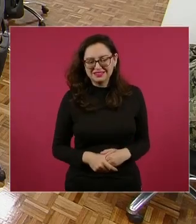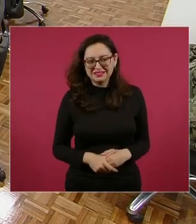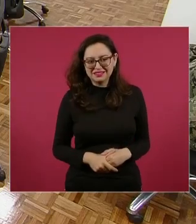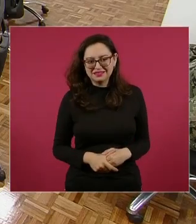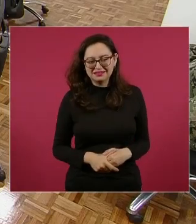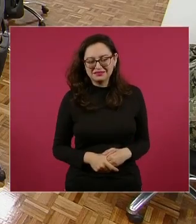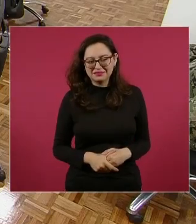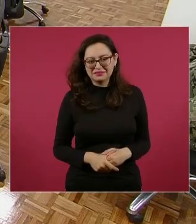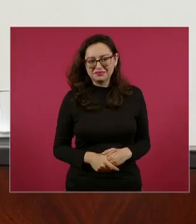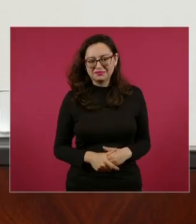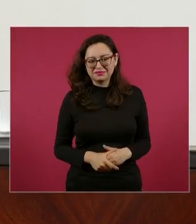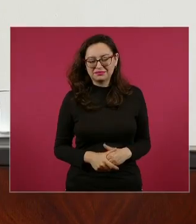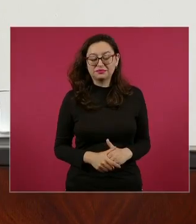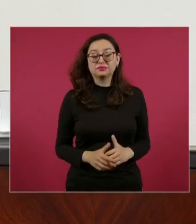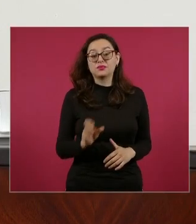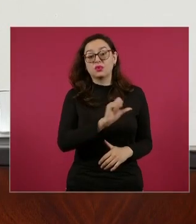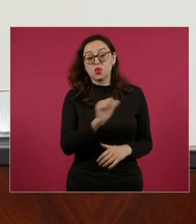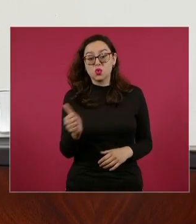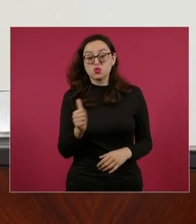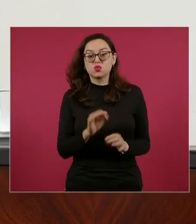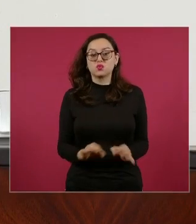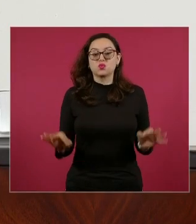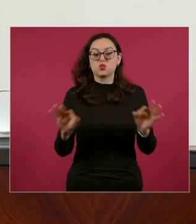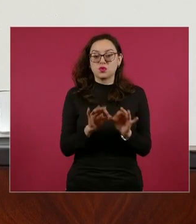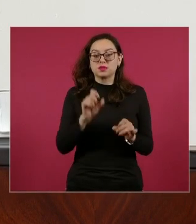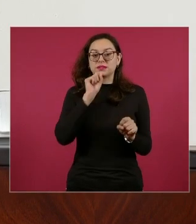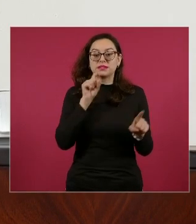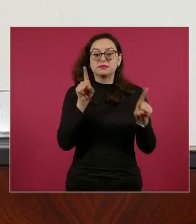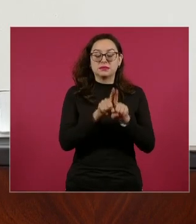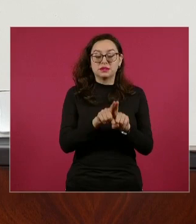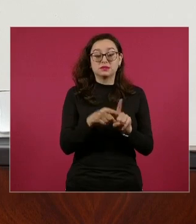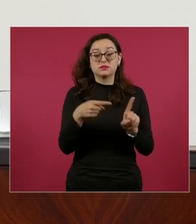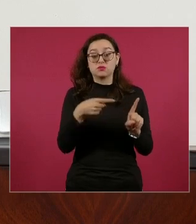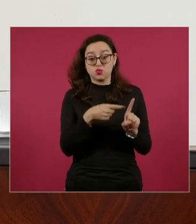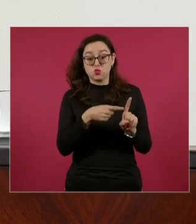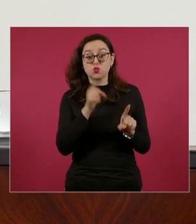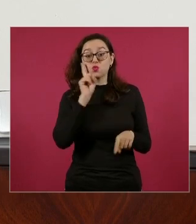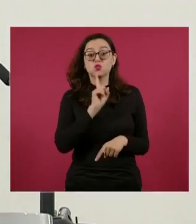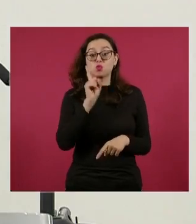Lo otro que es también muy importante es que la señora Anabel